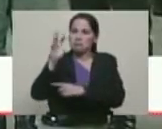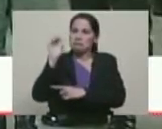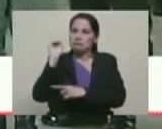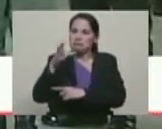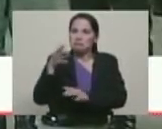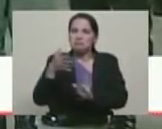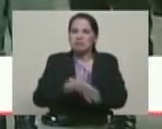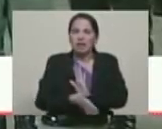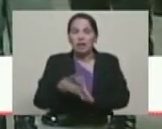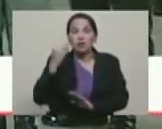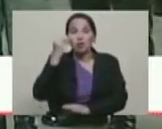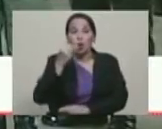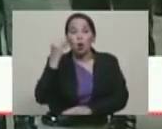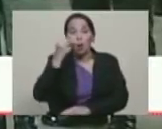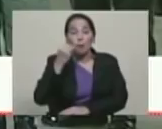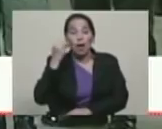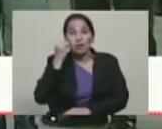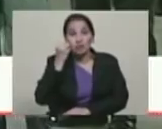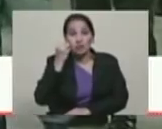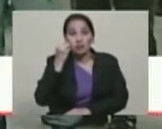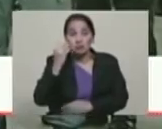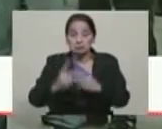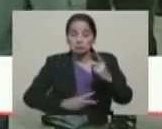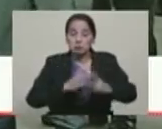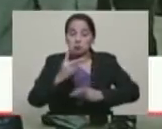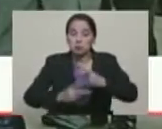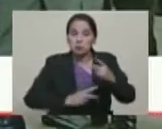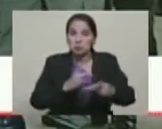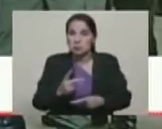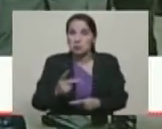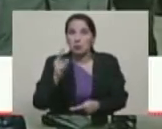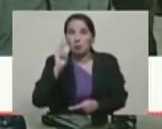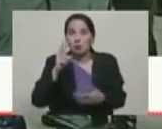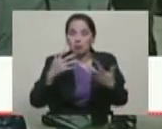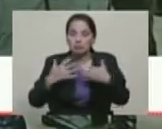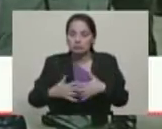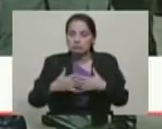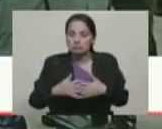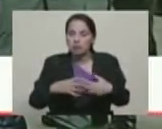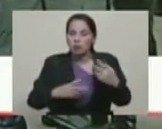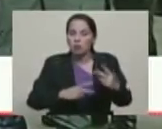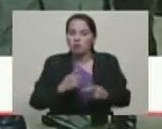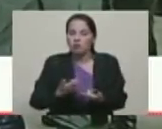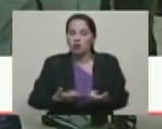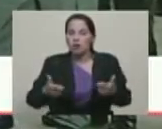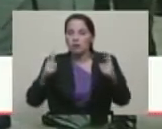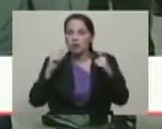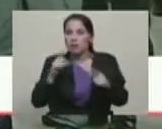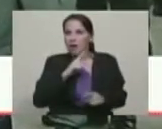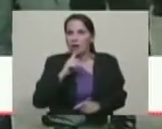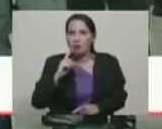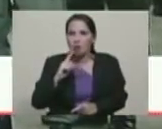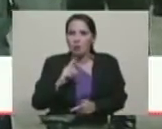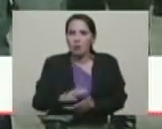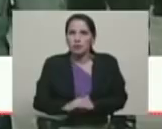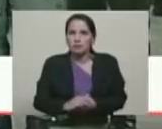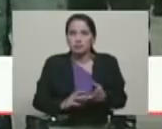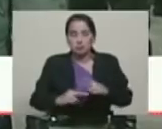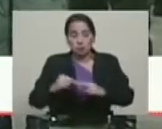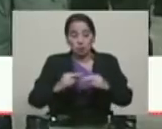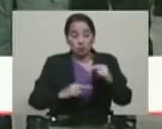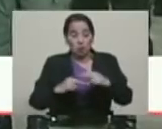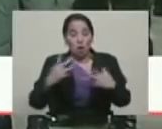Nada más y nada menos. Y allá se encuentra en la planta de producción Libertad, construida junto a